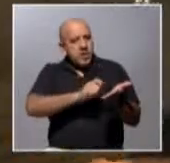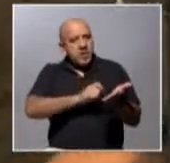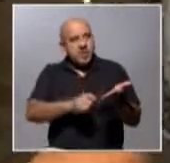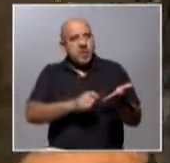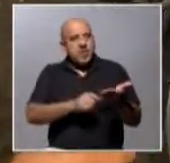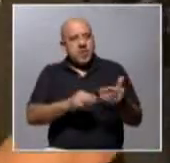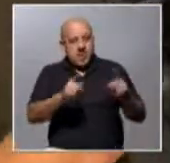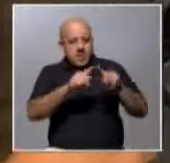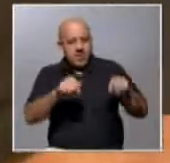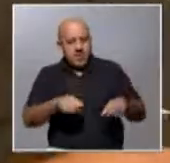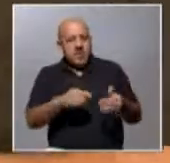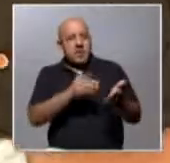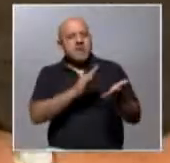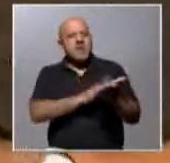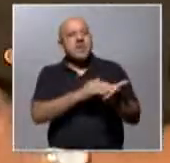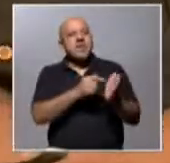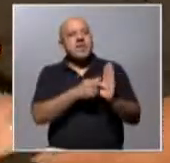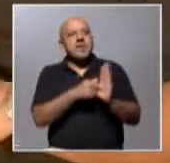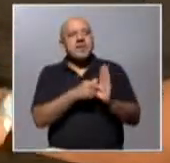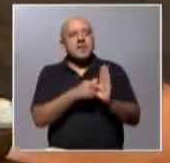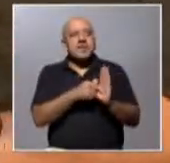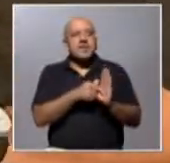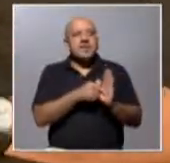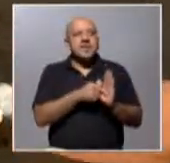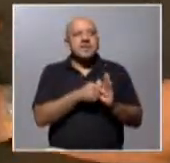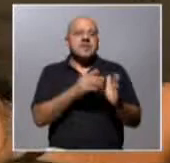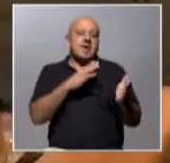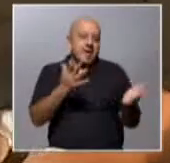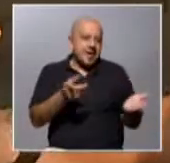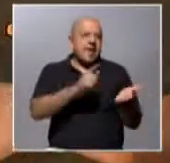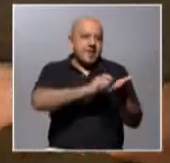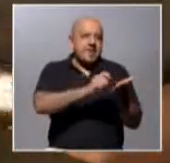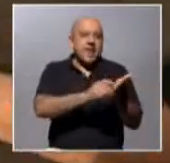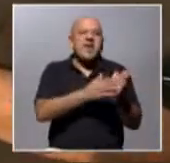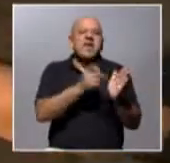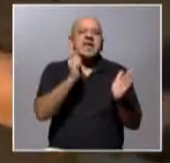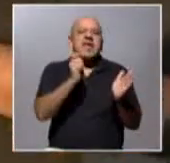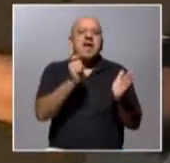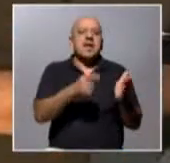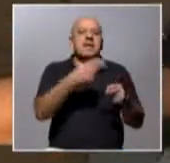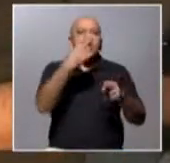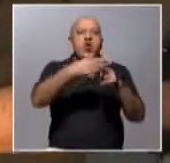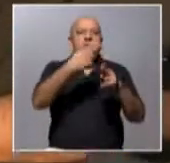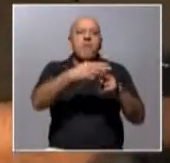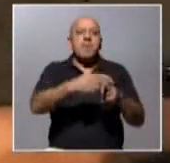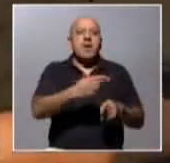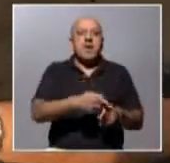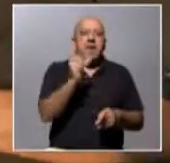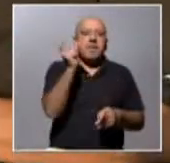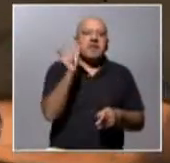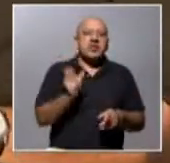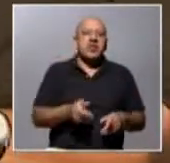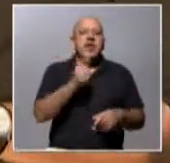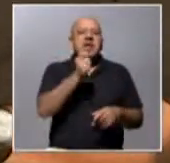ese papelito ahí va, y veamos. Claro, hay que ser agradecido, hay que ver los que están colaborando del barrio y de fuera del barrio para